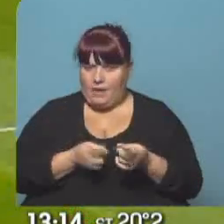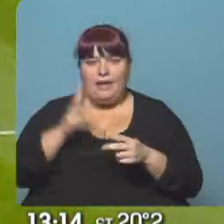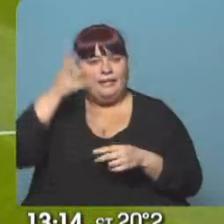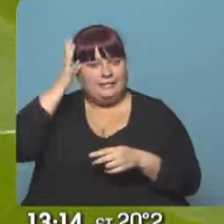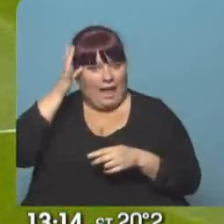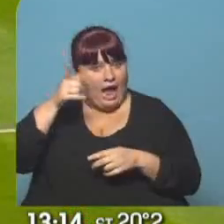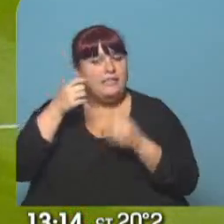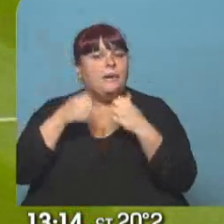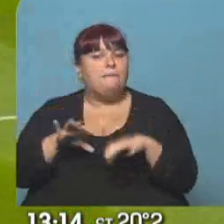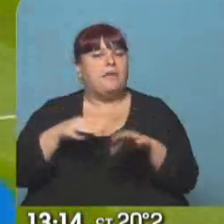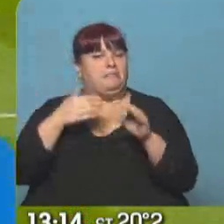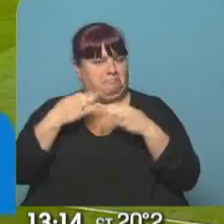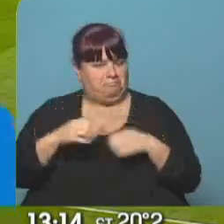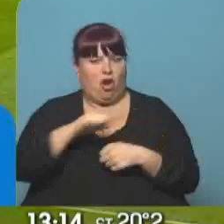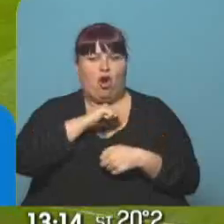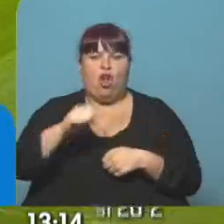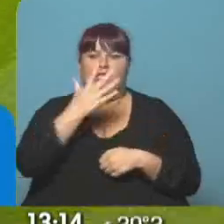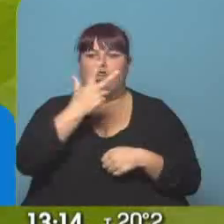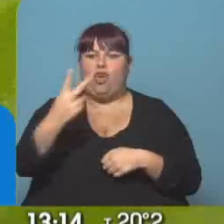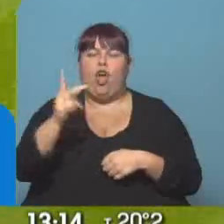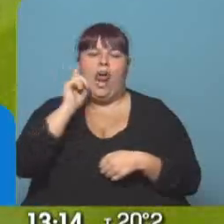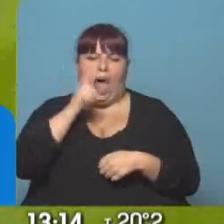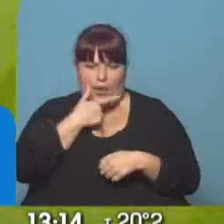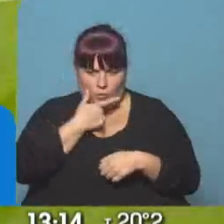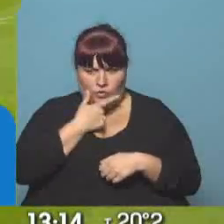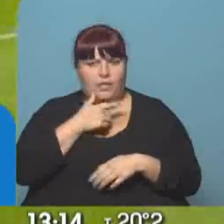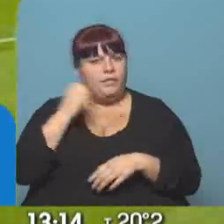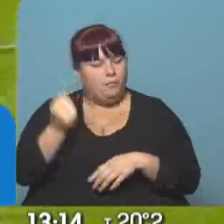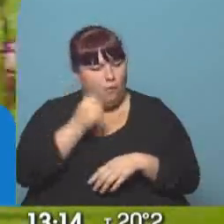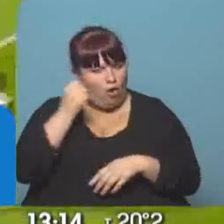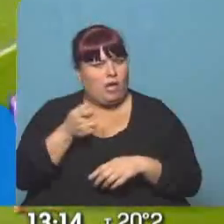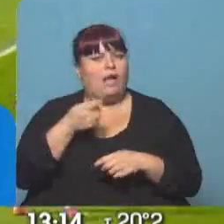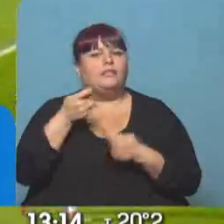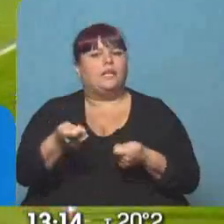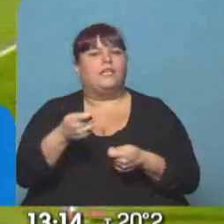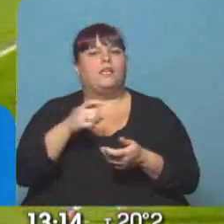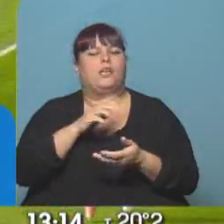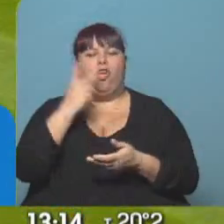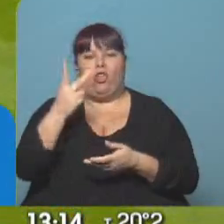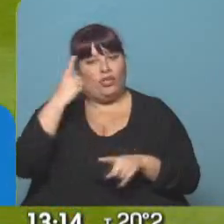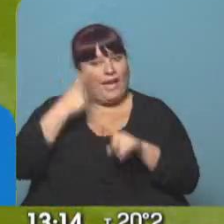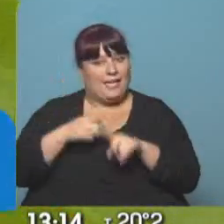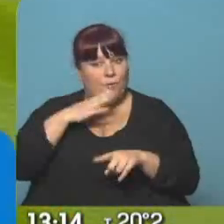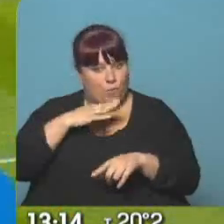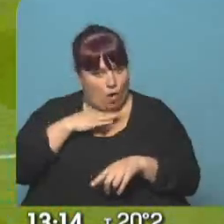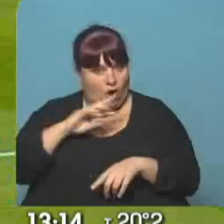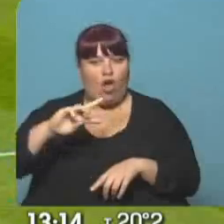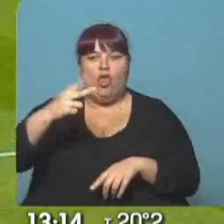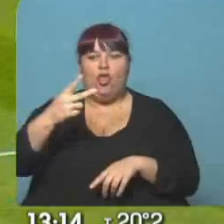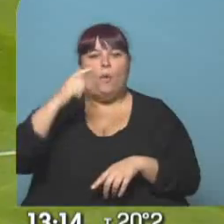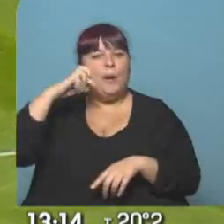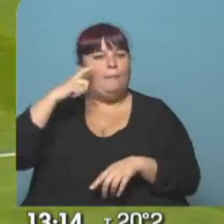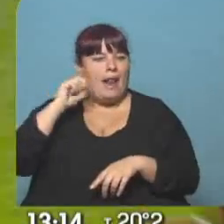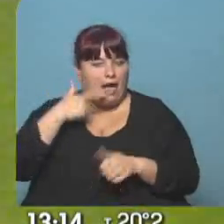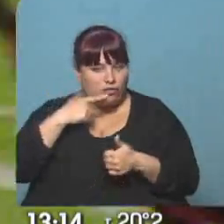Talleres arrancó con el pie derecho y goleó 5-2 a Lanús. Para destacar el aporte de dos ex Boca, el doblete de Sebastián